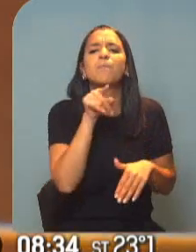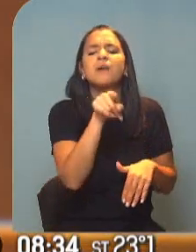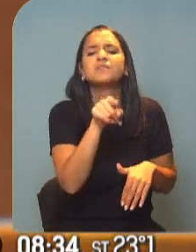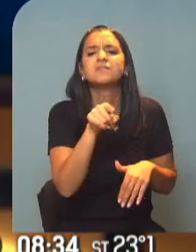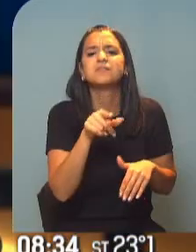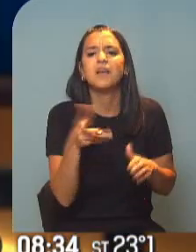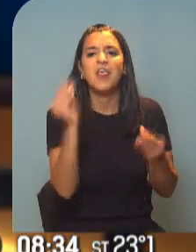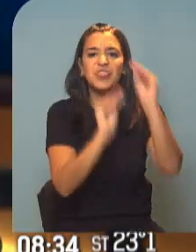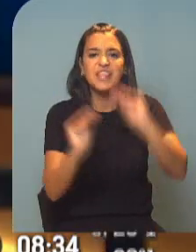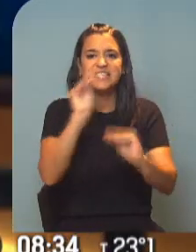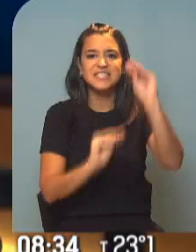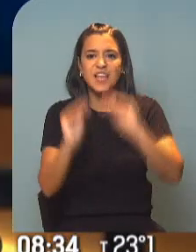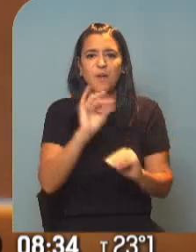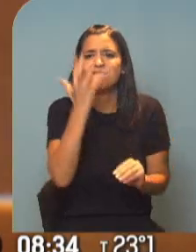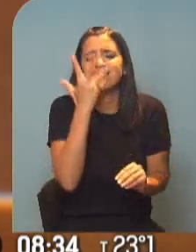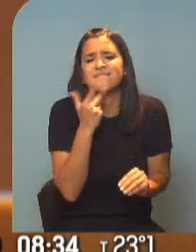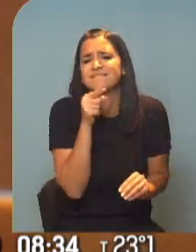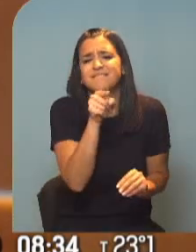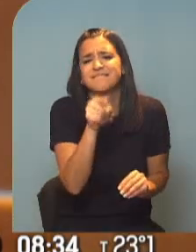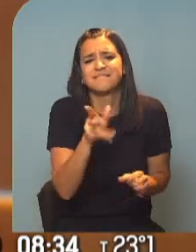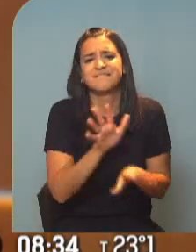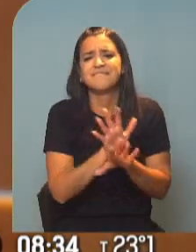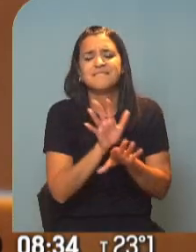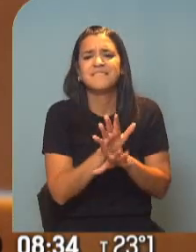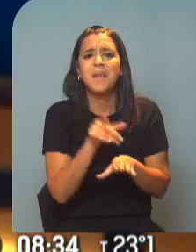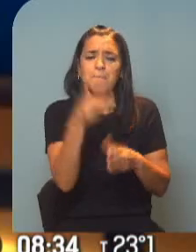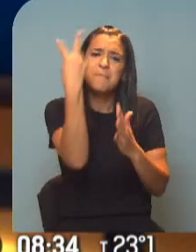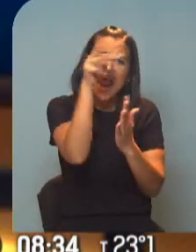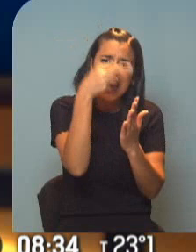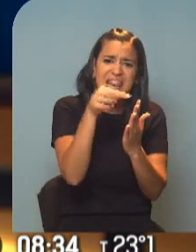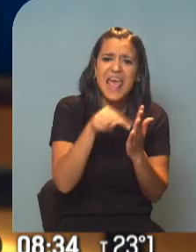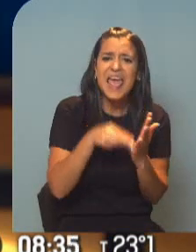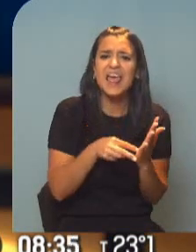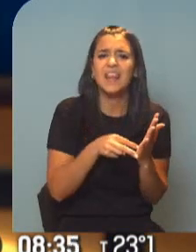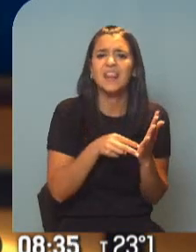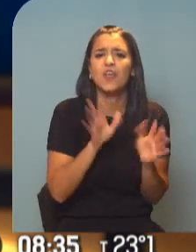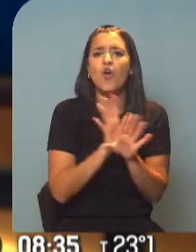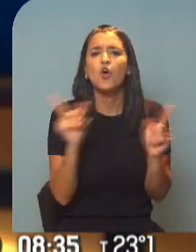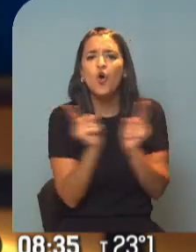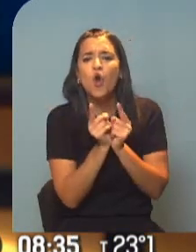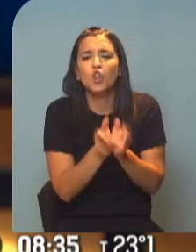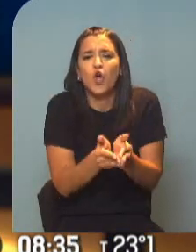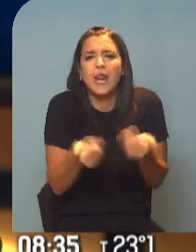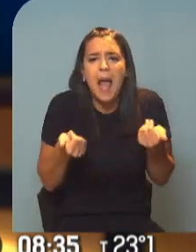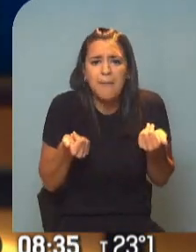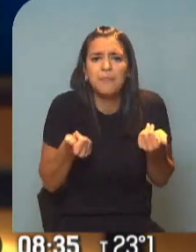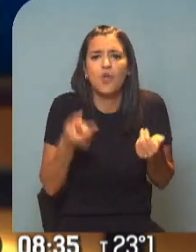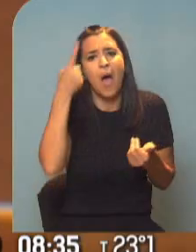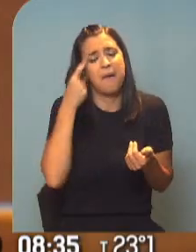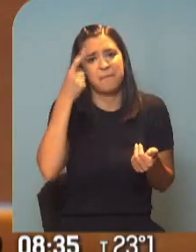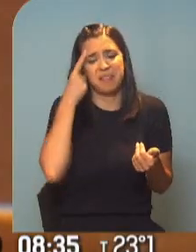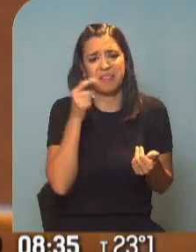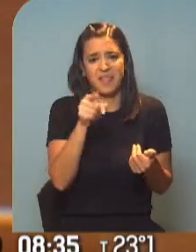me tengo que el diseño es parte para leer cortito rápido y aprender